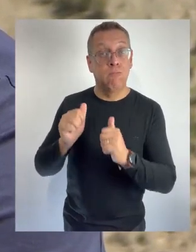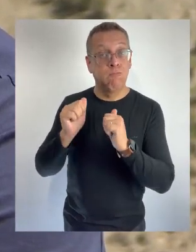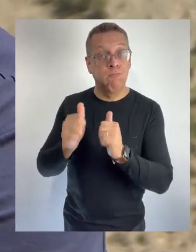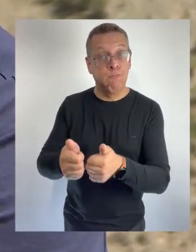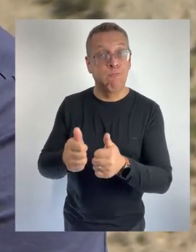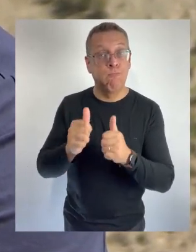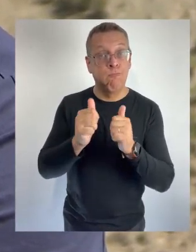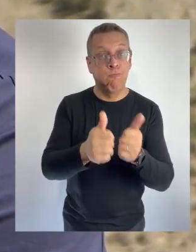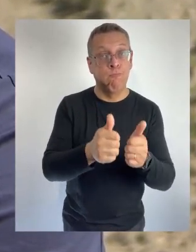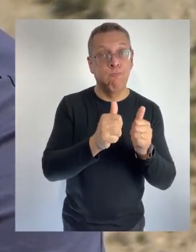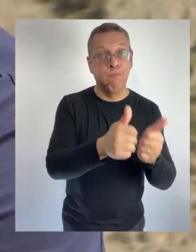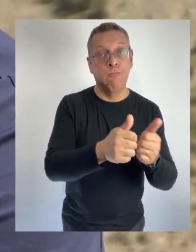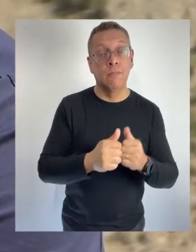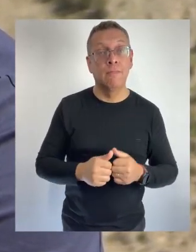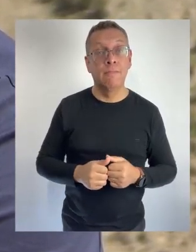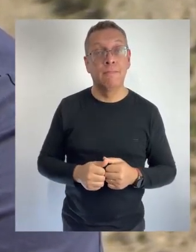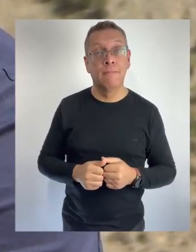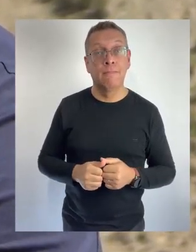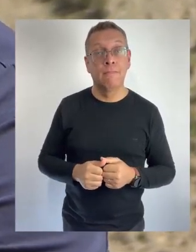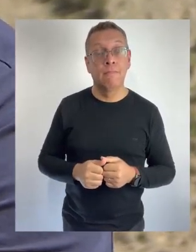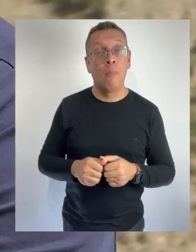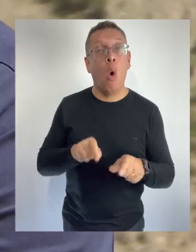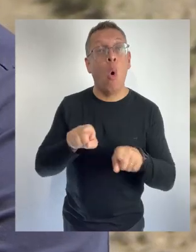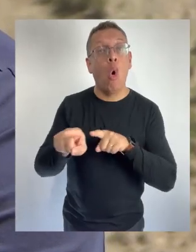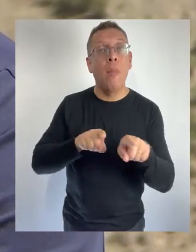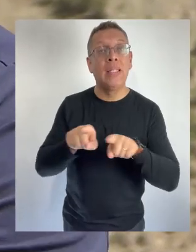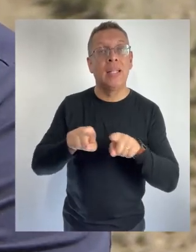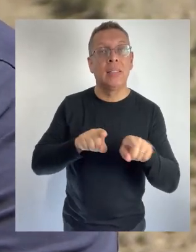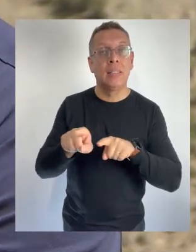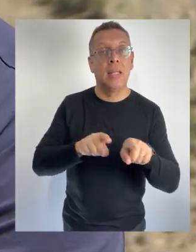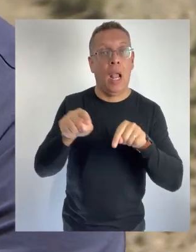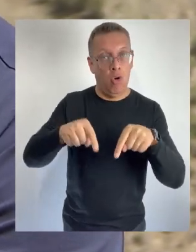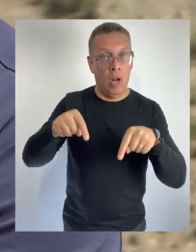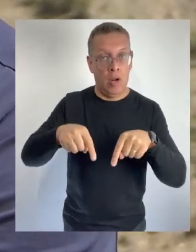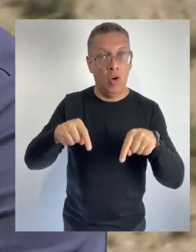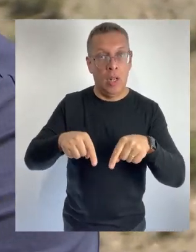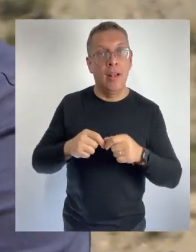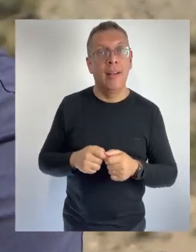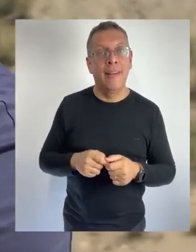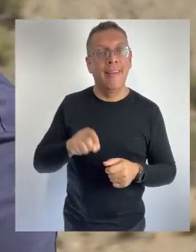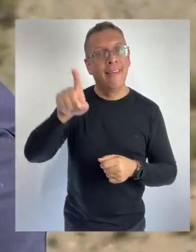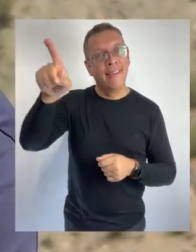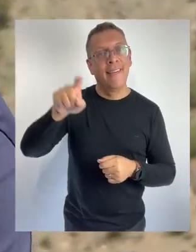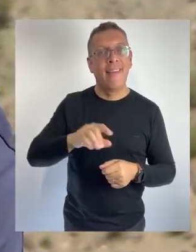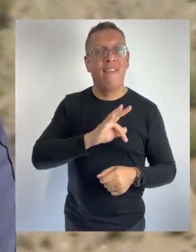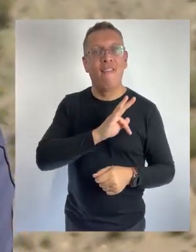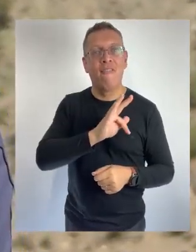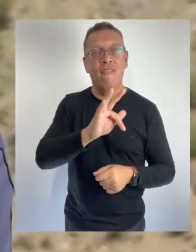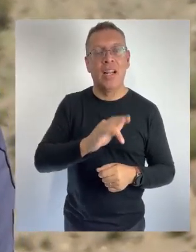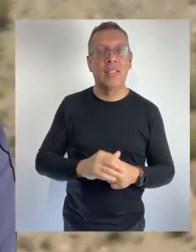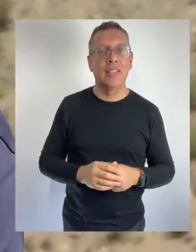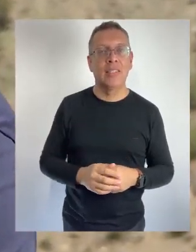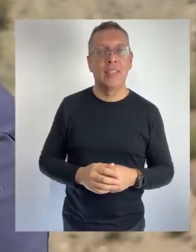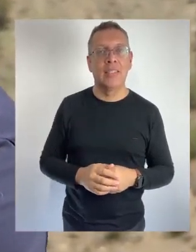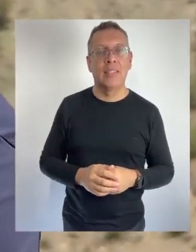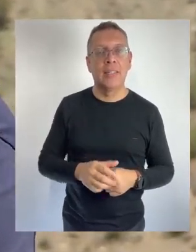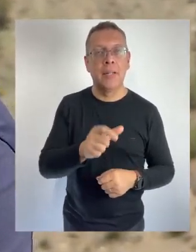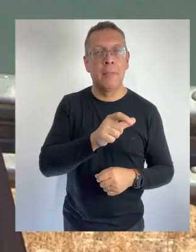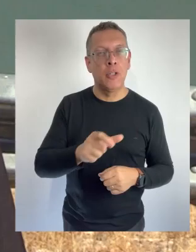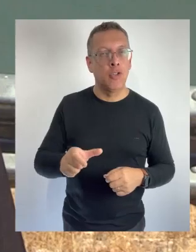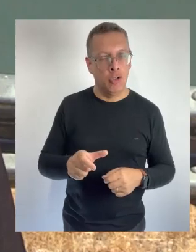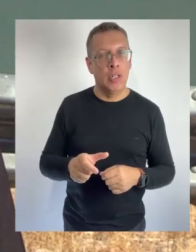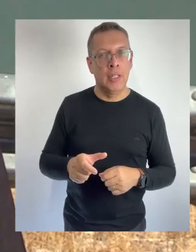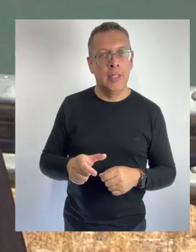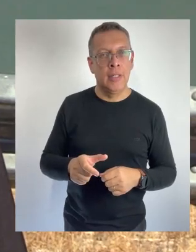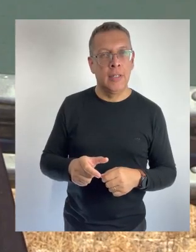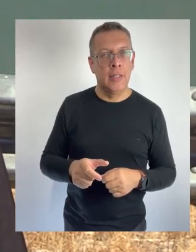momento, haciendo la competición. Mira, es importante eso, que Chile también... Chile crece mucho. Que ha crecido mucho en ese